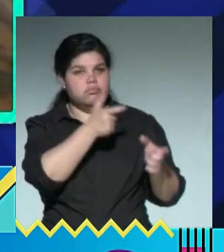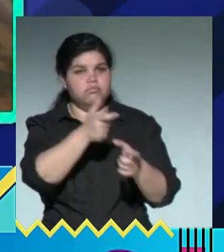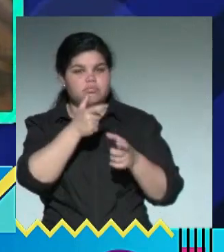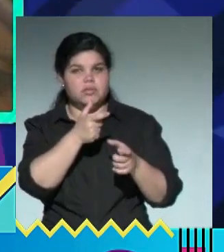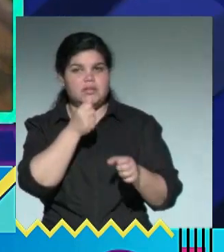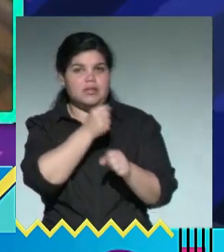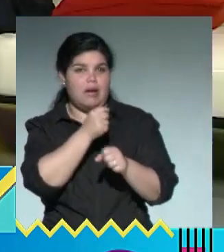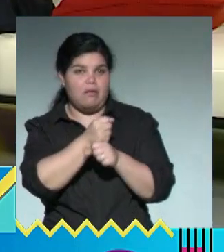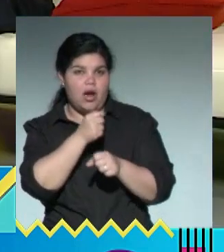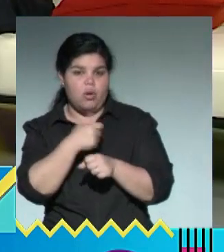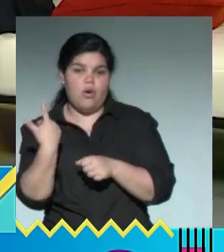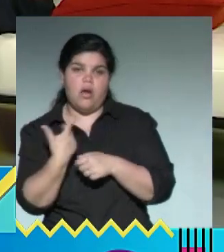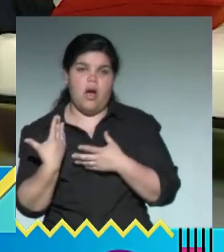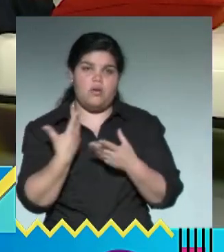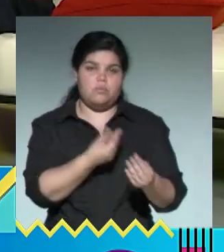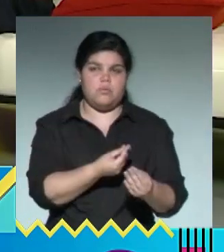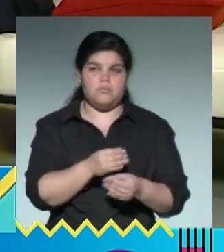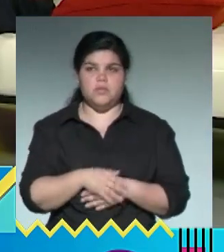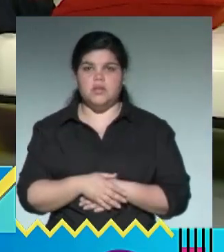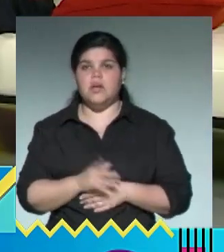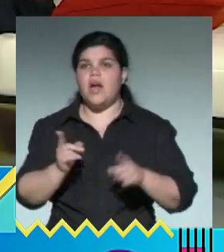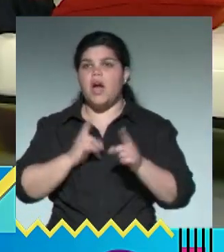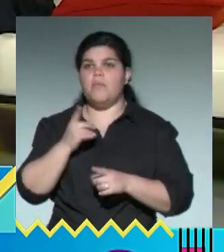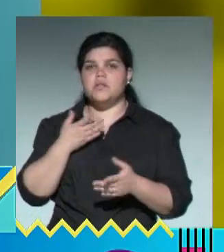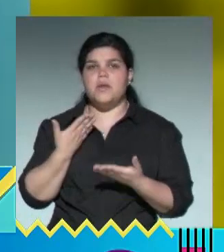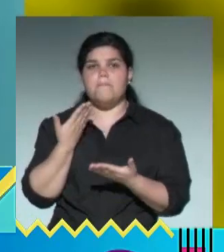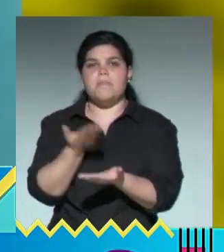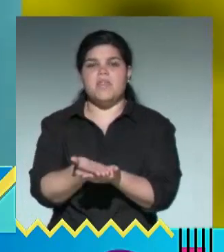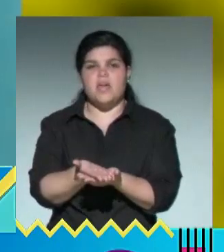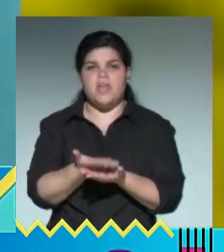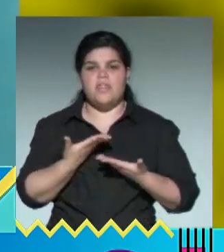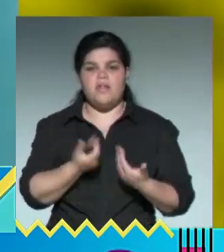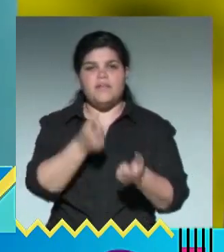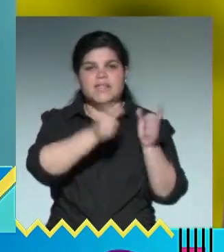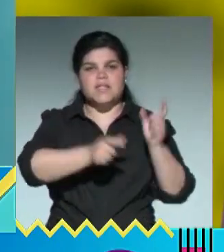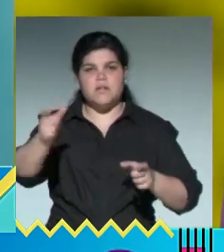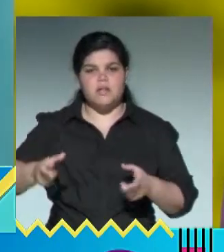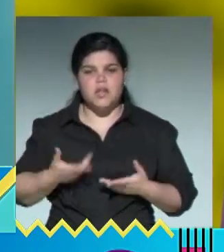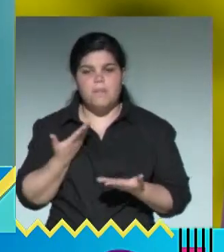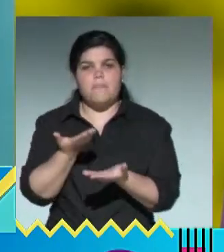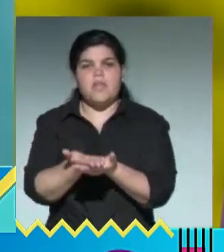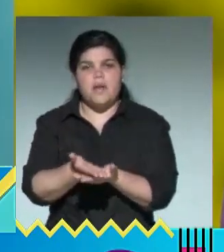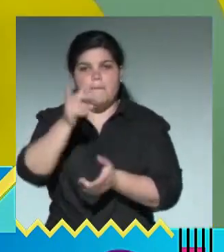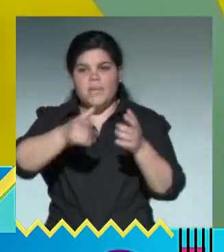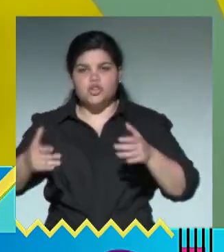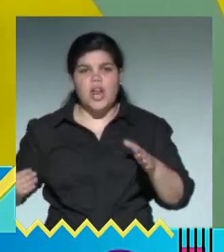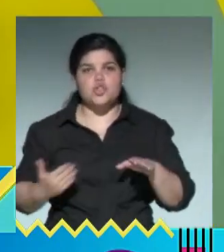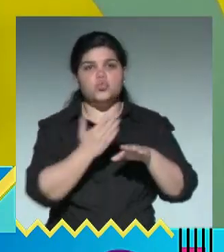gente allí? Digo, que esto también muchas veces se pedía que no pasara desde Defensa Civil, justamente para no generar más peligro muchas veces.